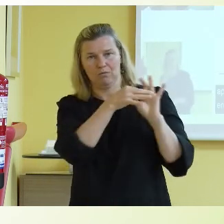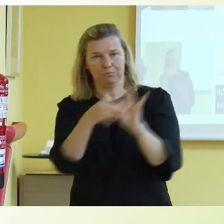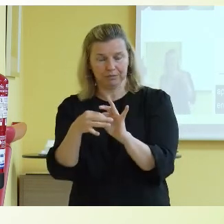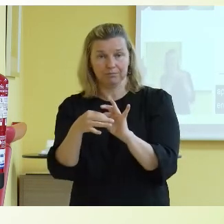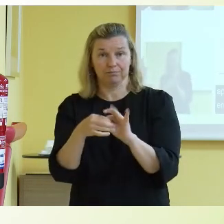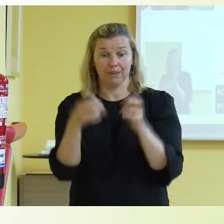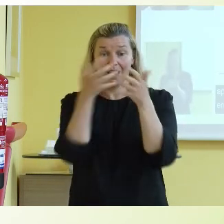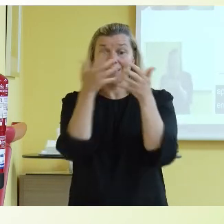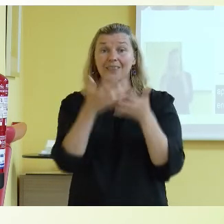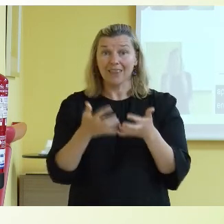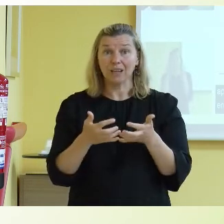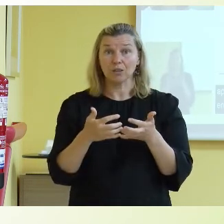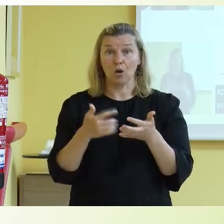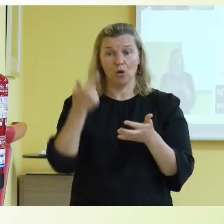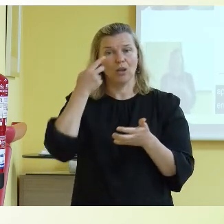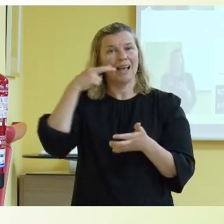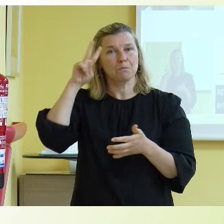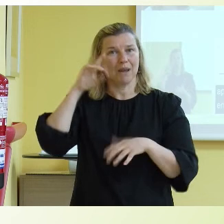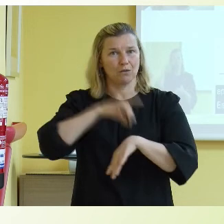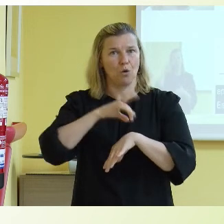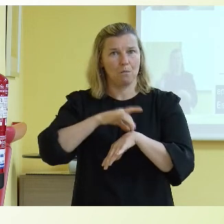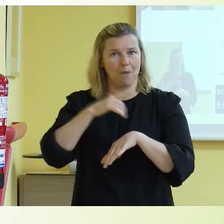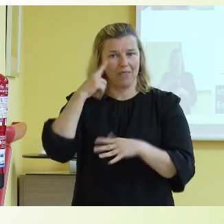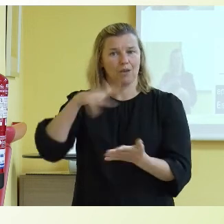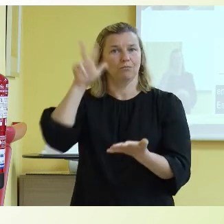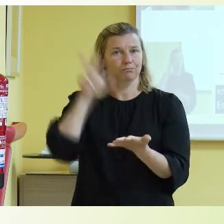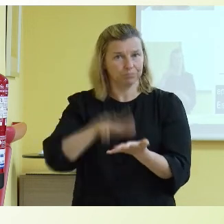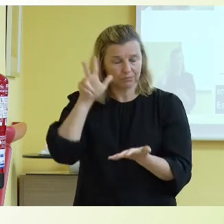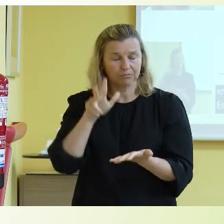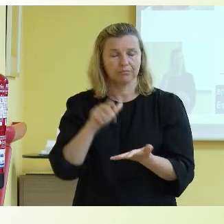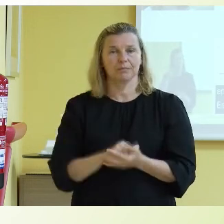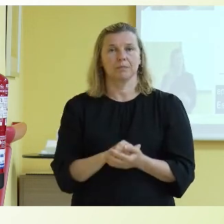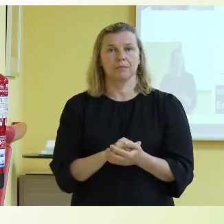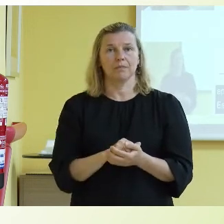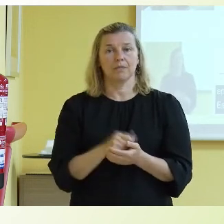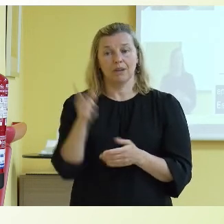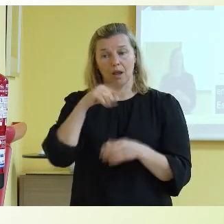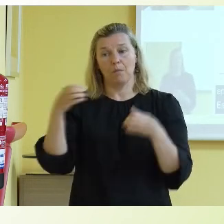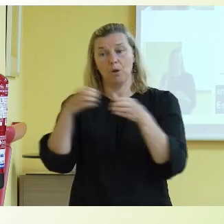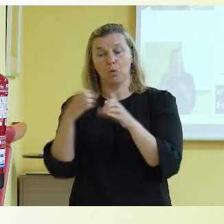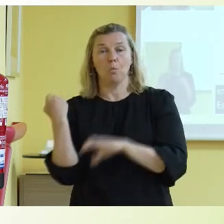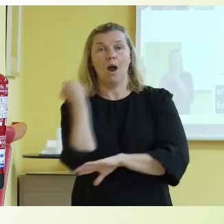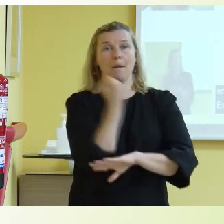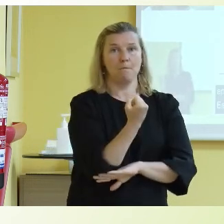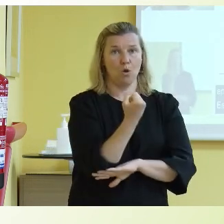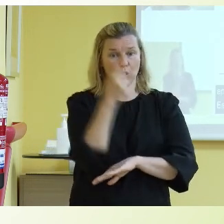Estos textos están validados por expertos médicos, especialistas en discapacidad y grupos de apoyo a pacientes.